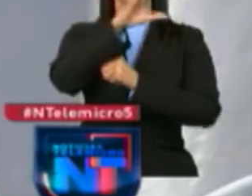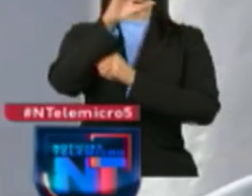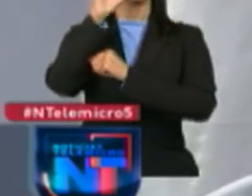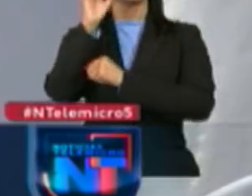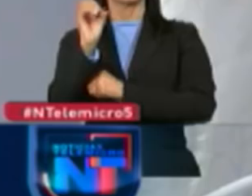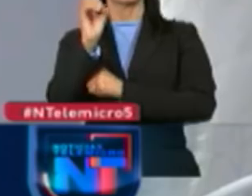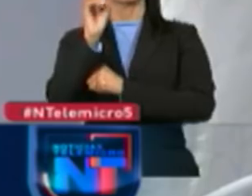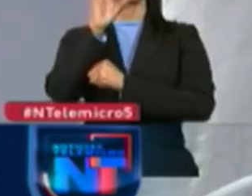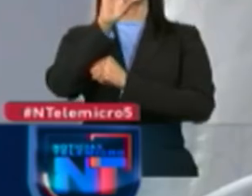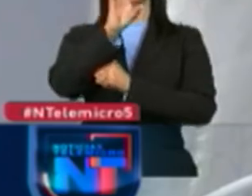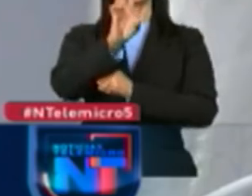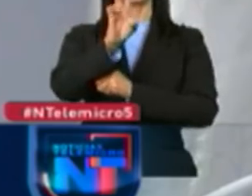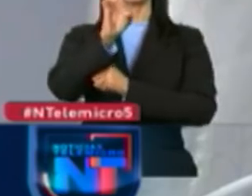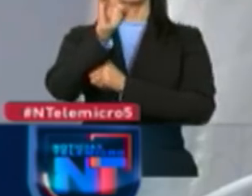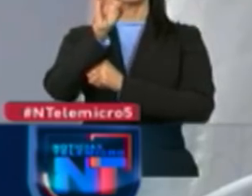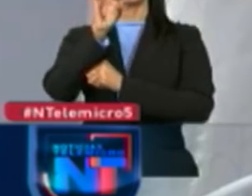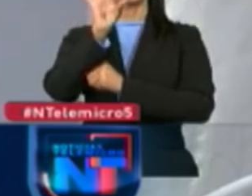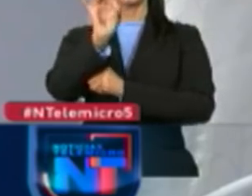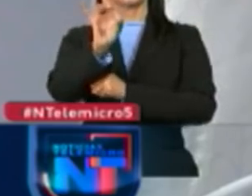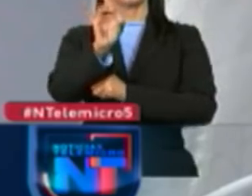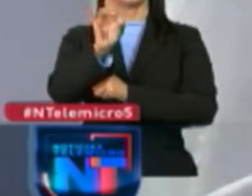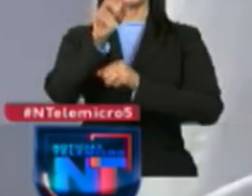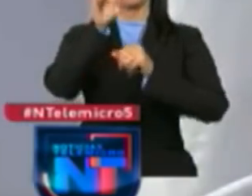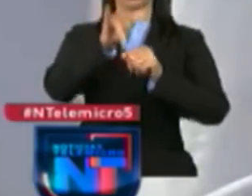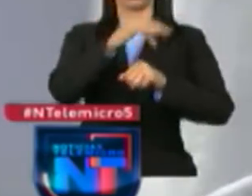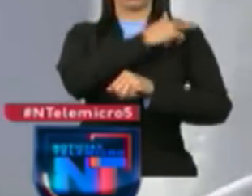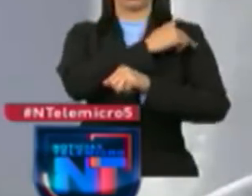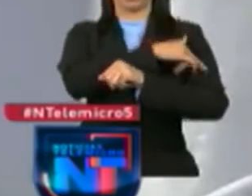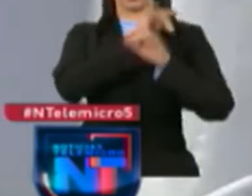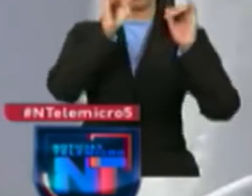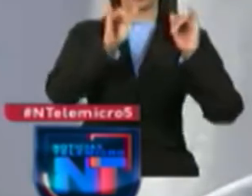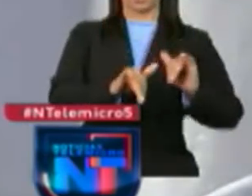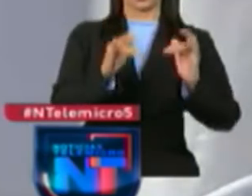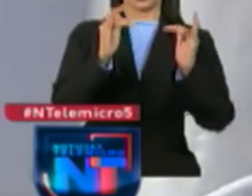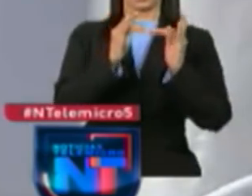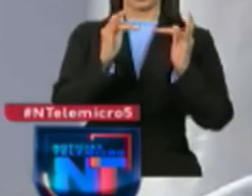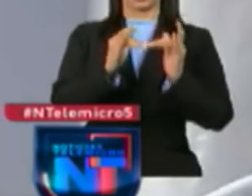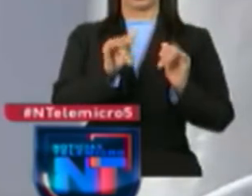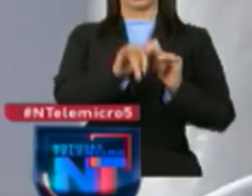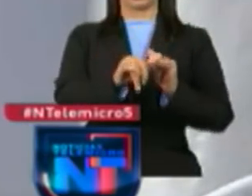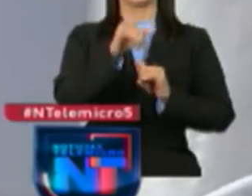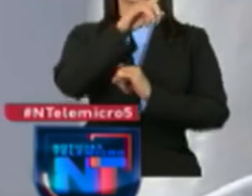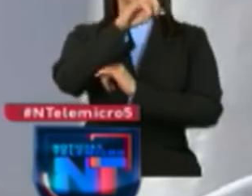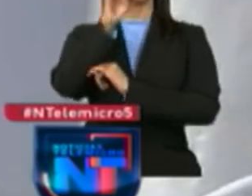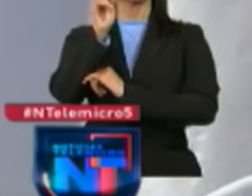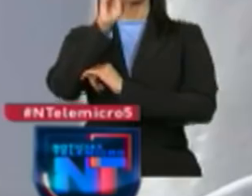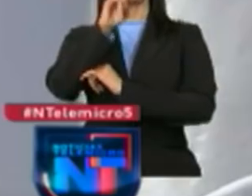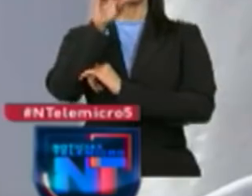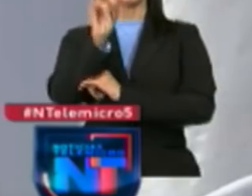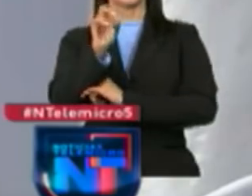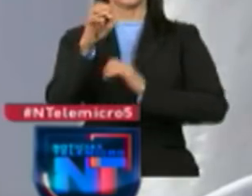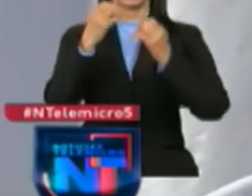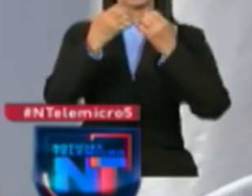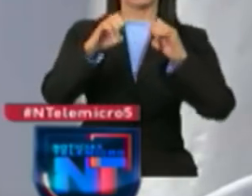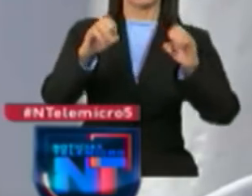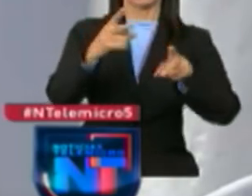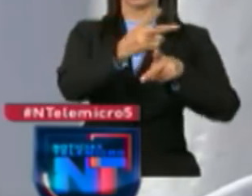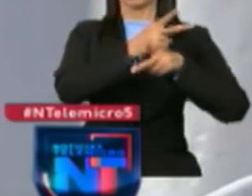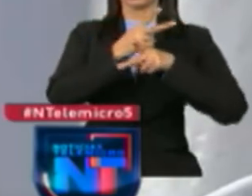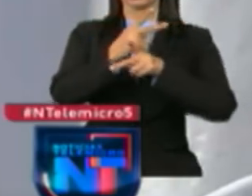588 pacientes hospitalizados, 128 de los cuales están en unidades de cuidados